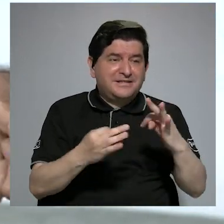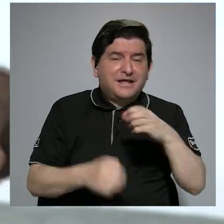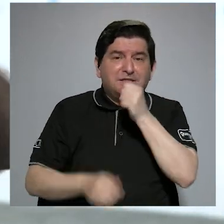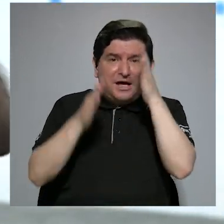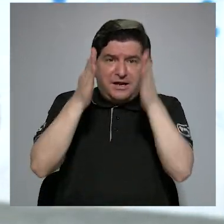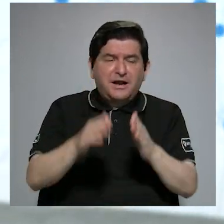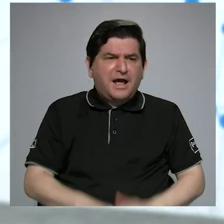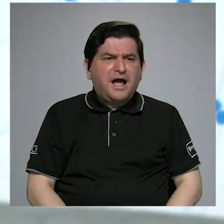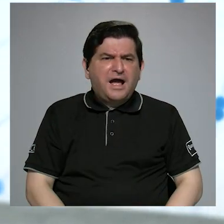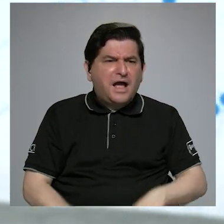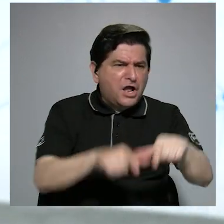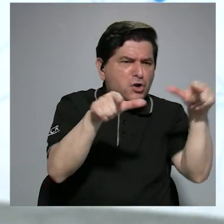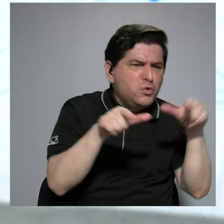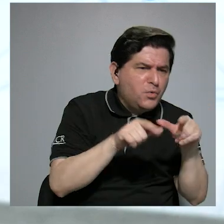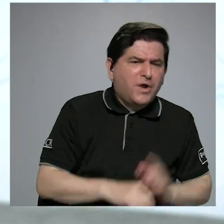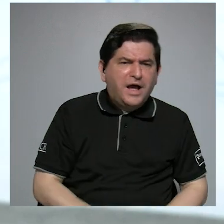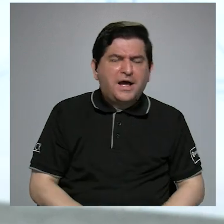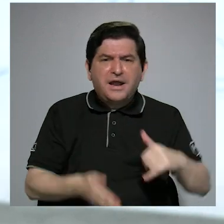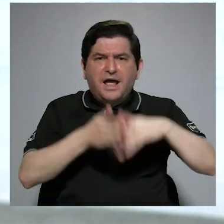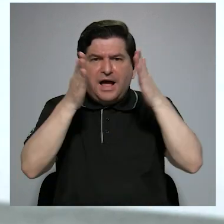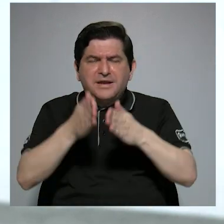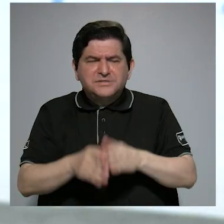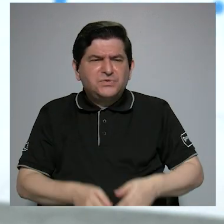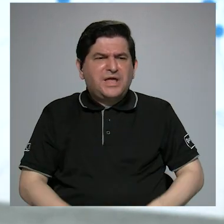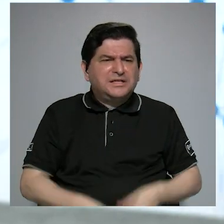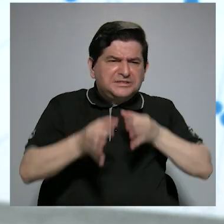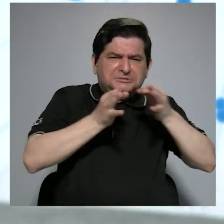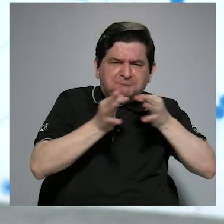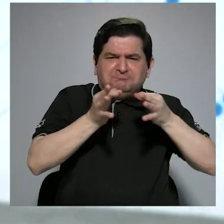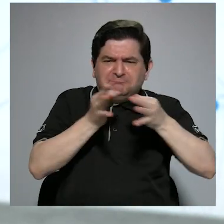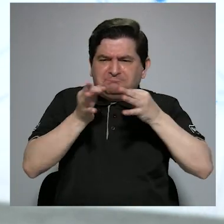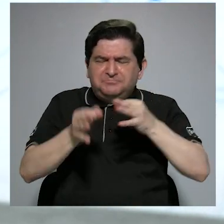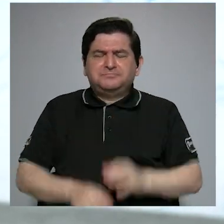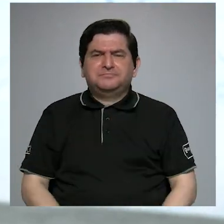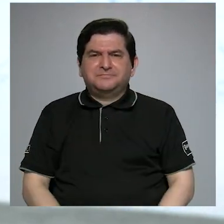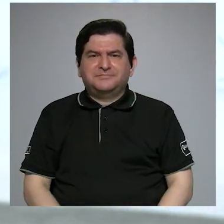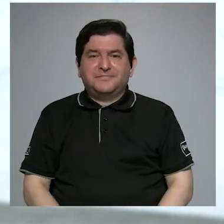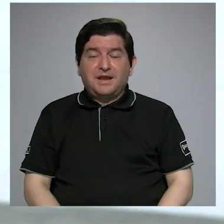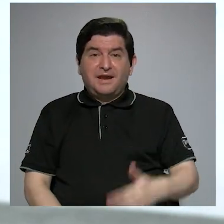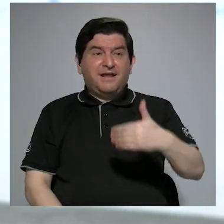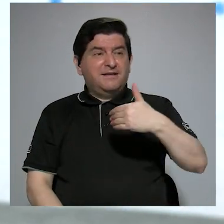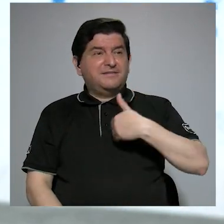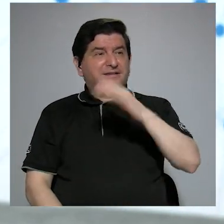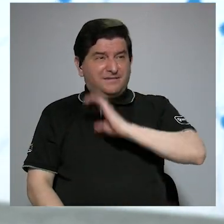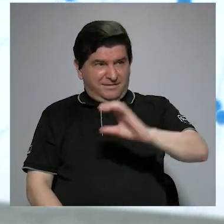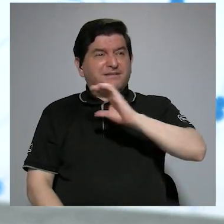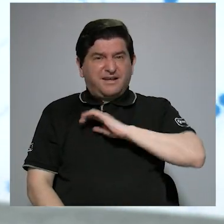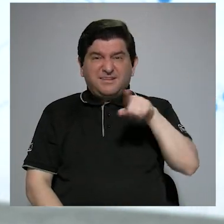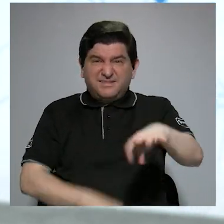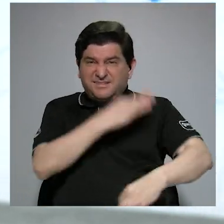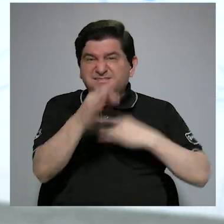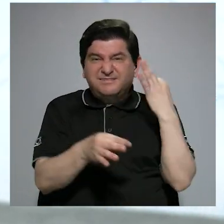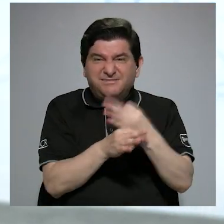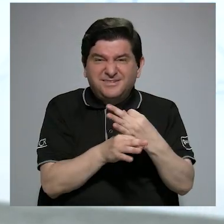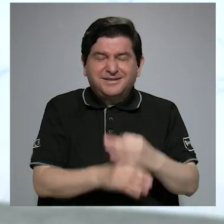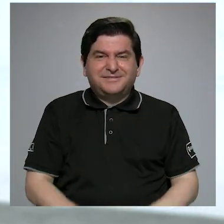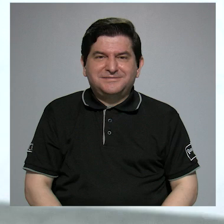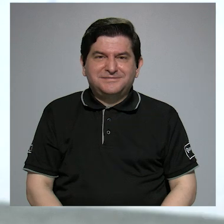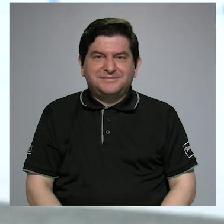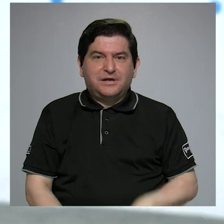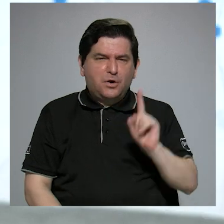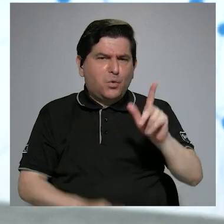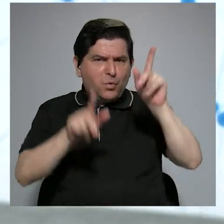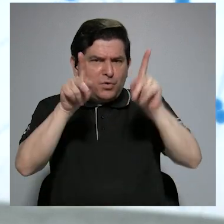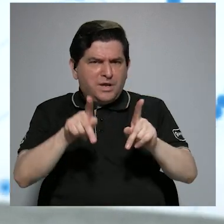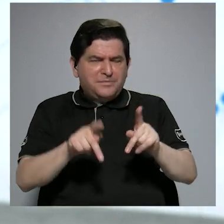a los locutores a colocarse, a decirle a los estudiantes ciertas indicaciones. Él tenía como esos rasgos, y entonces una